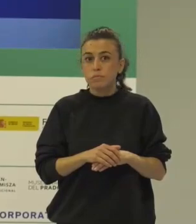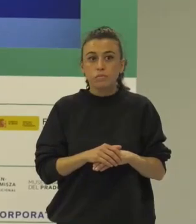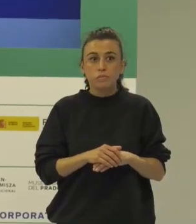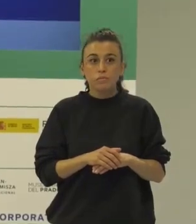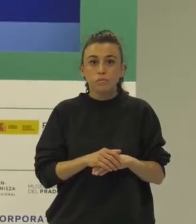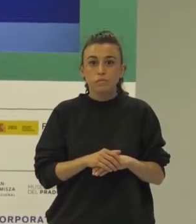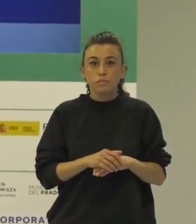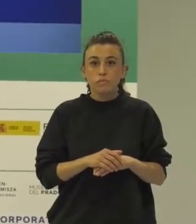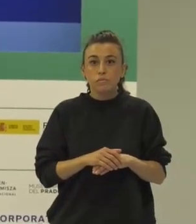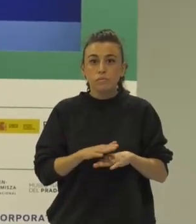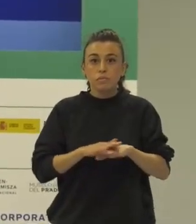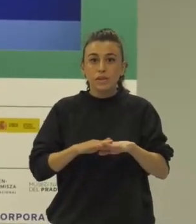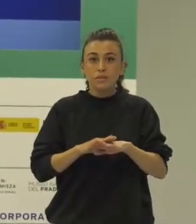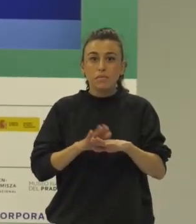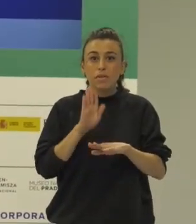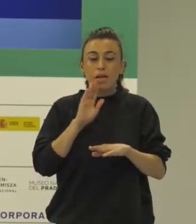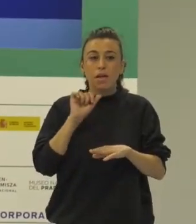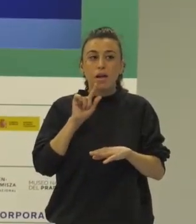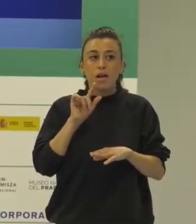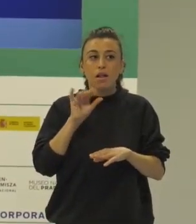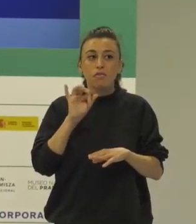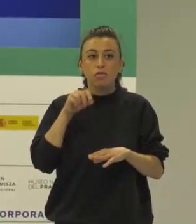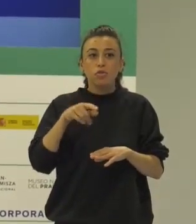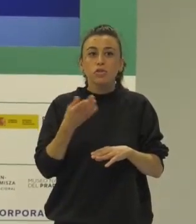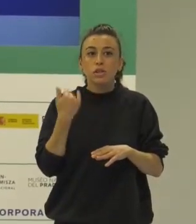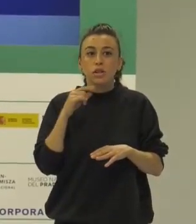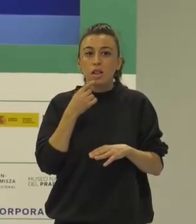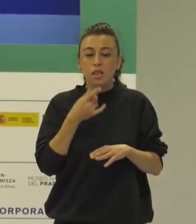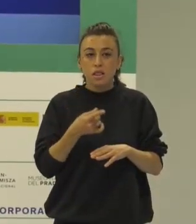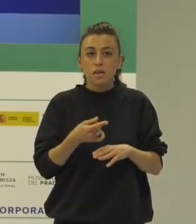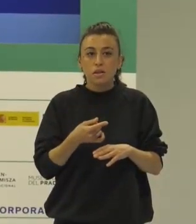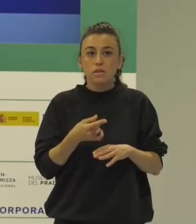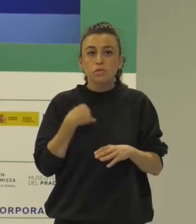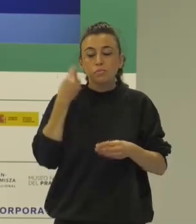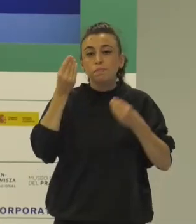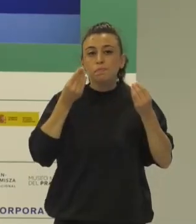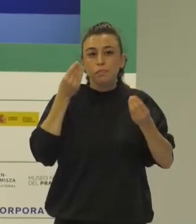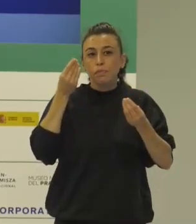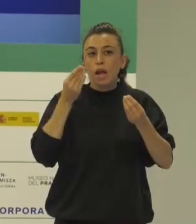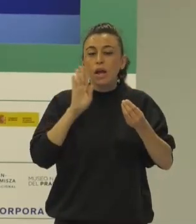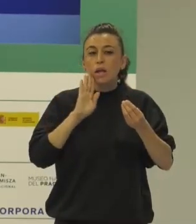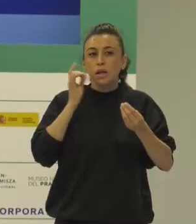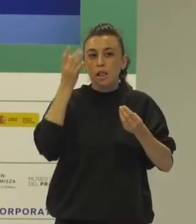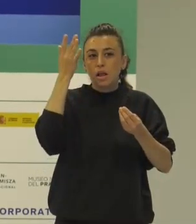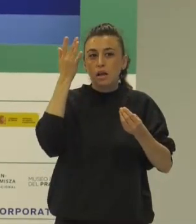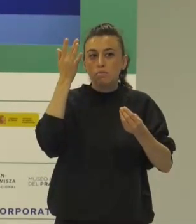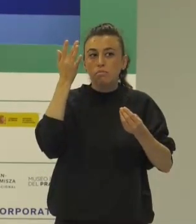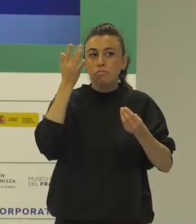para conectarlo con lo que tú decías, Alfonso, un poco lo que no se conoce de Cuba, ¿no? Yo creo que esa idea de que